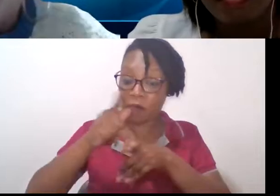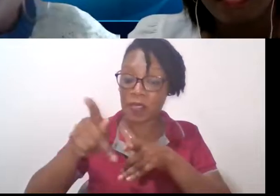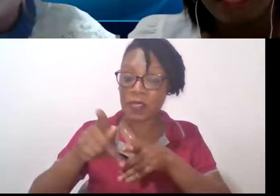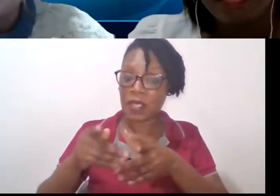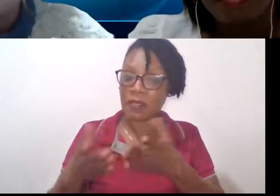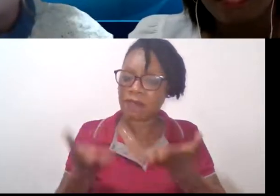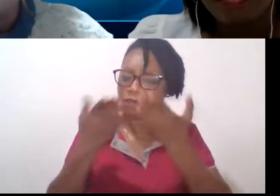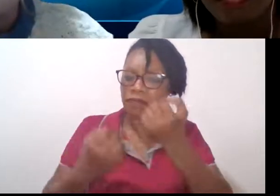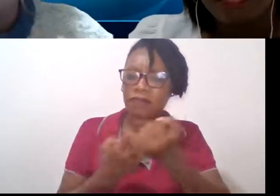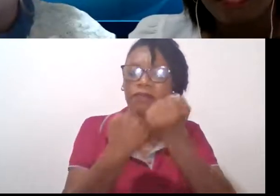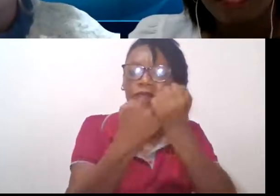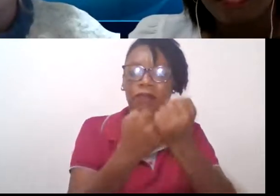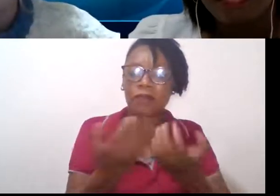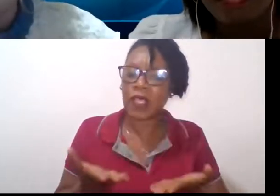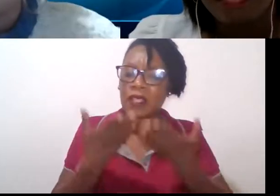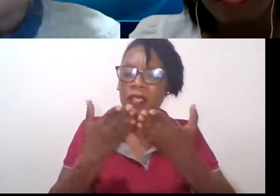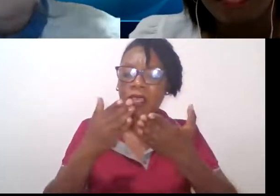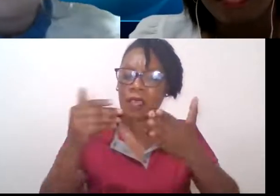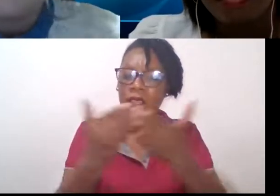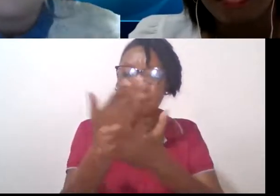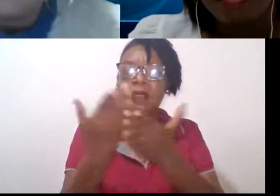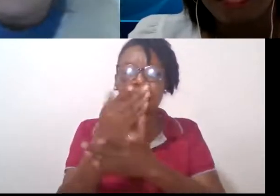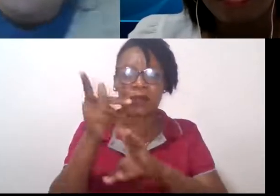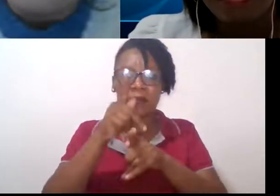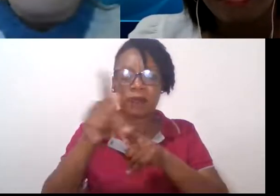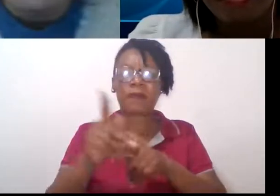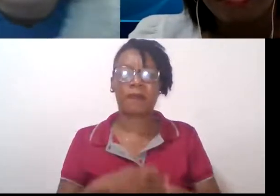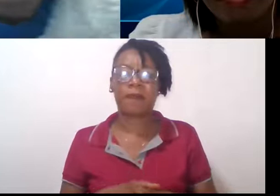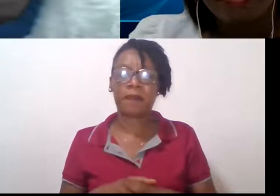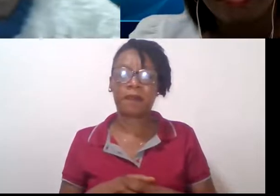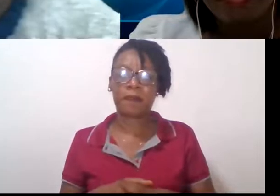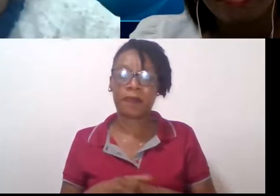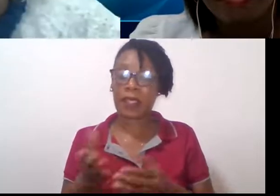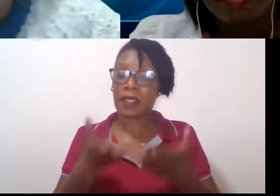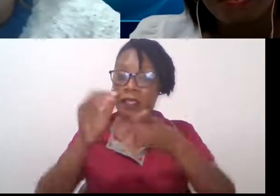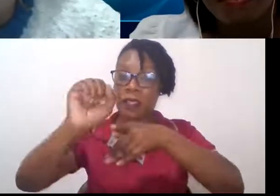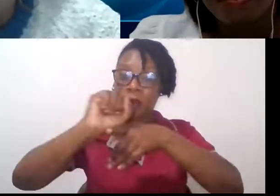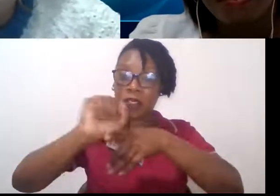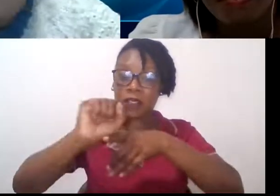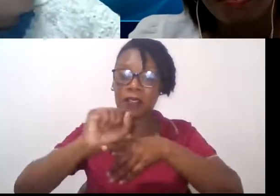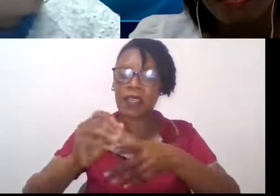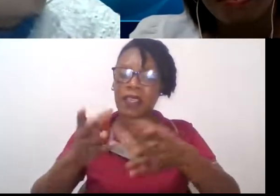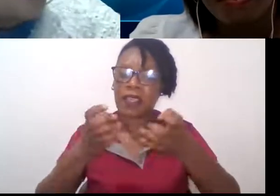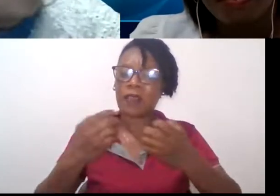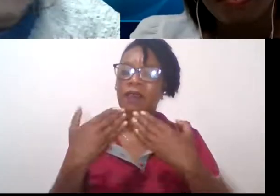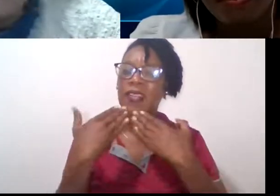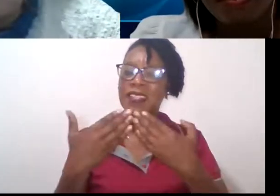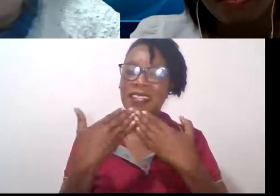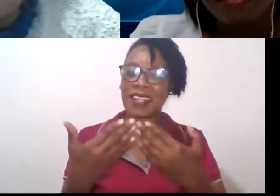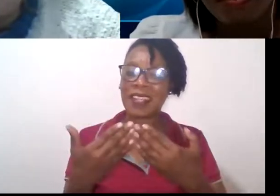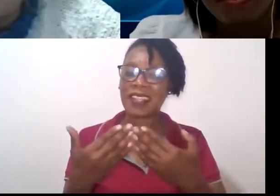apoyo, les brinde actualización profesional, como lo acabo de decir, les brinde capacitación. Quiero felicitarles porque a